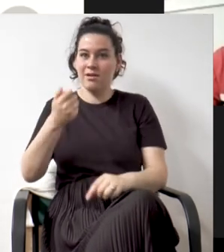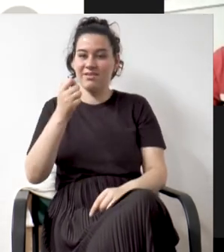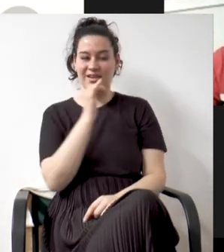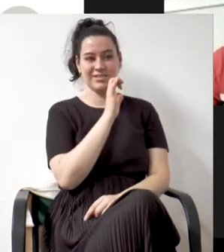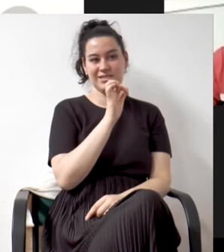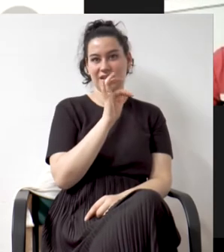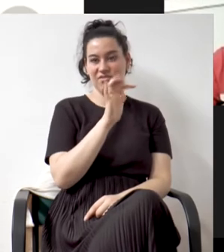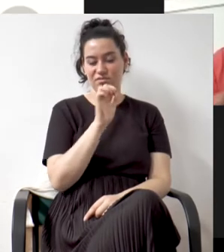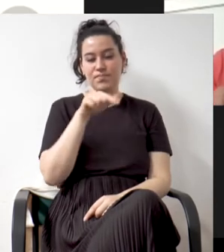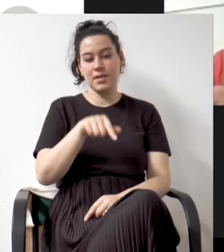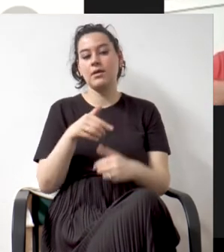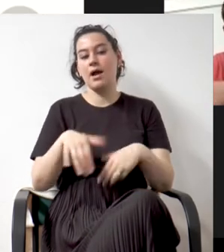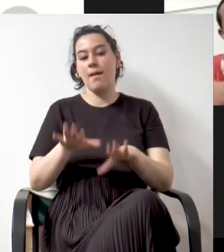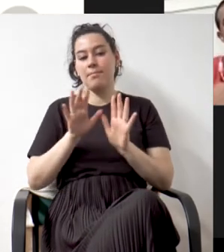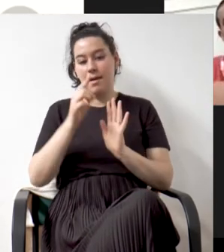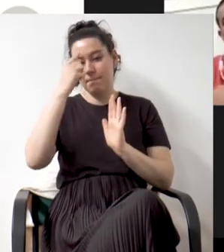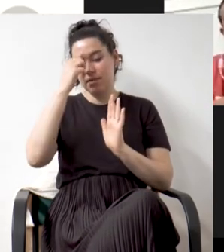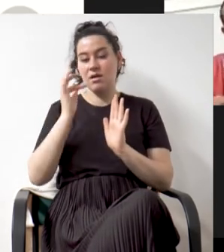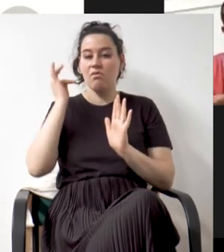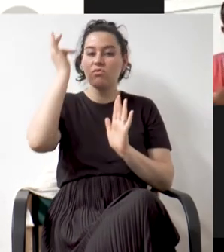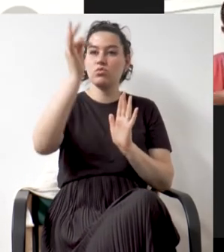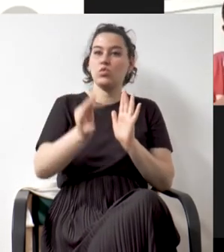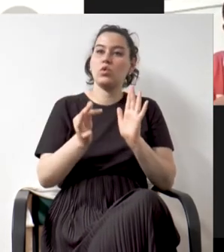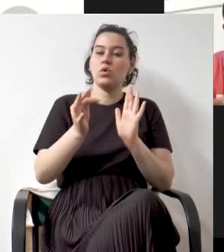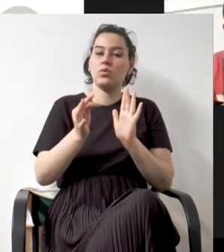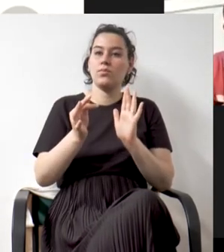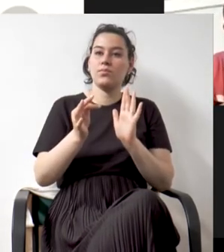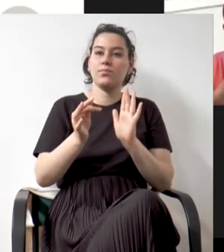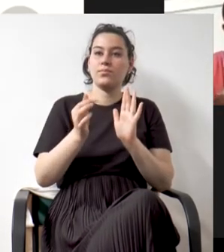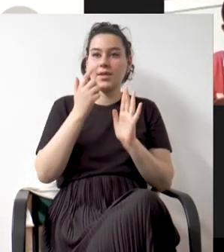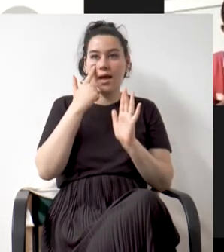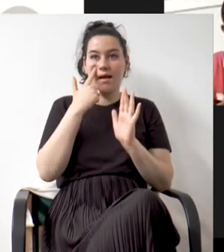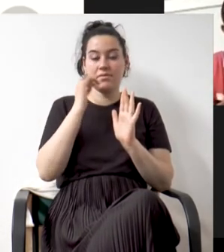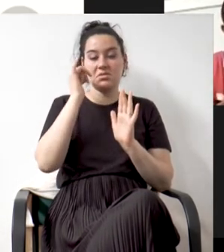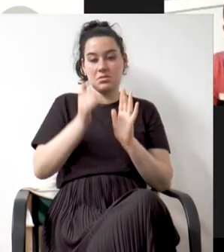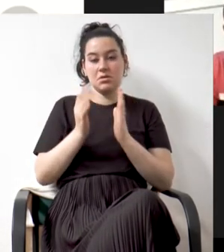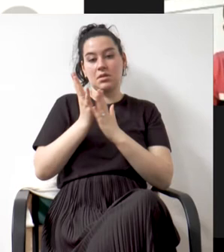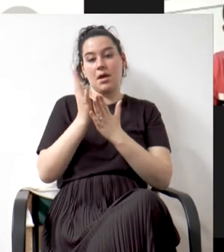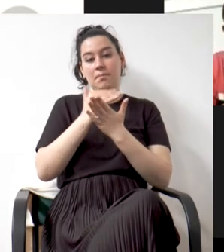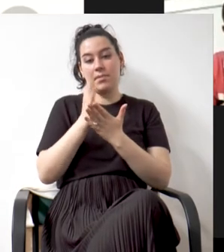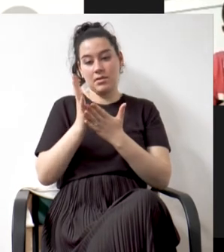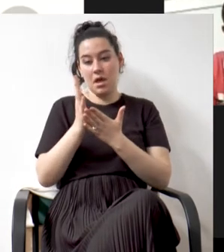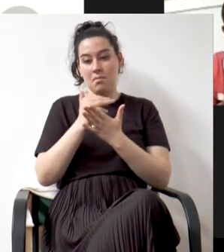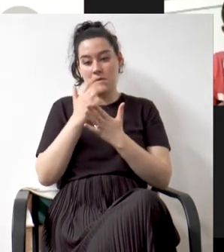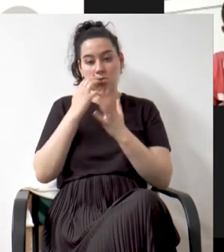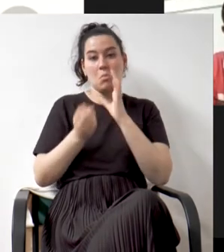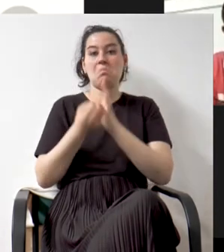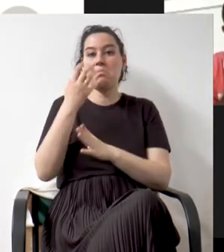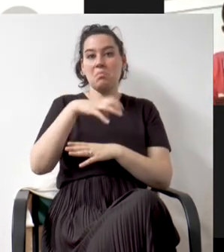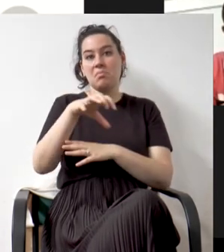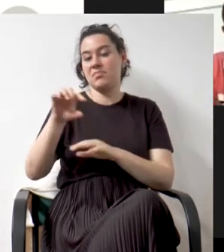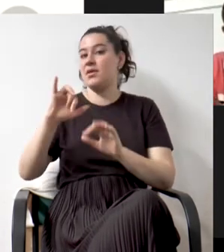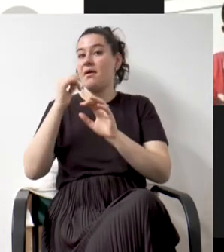donde quizás haya que pensar a futuro, si vamos a pensar en un departamento, también en algunas estructuras que hay que hacer